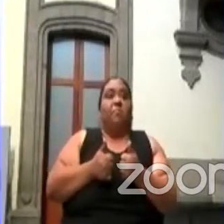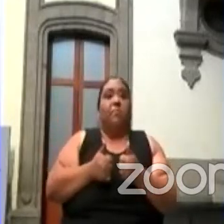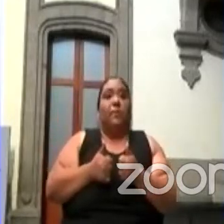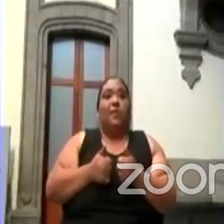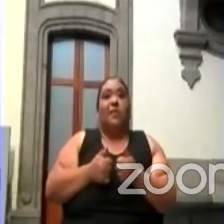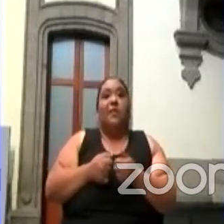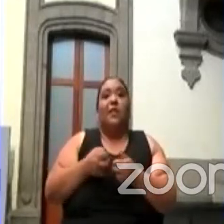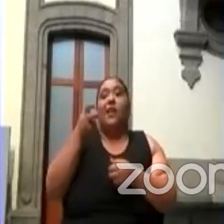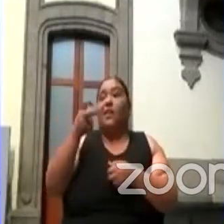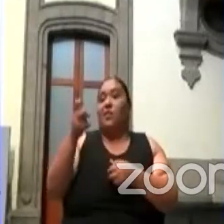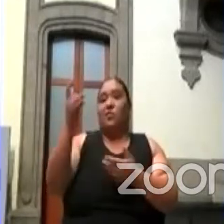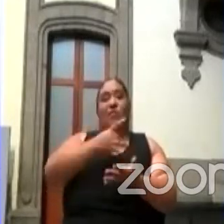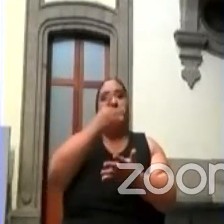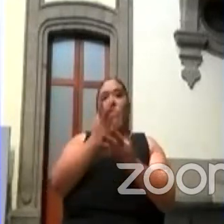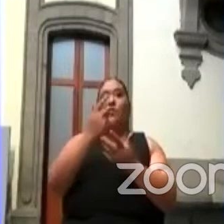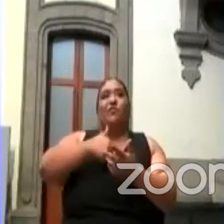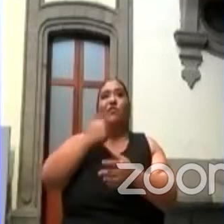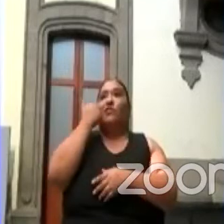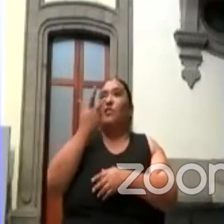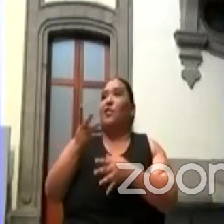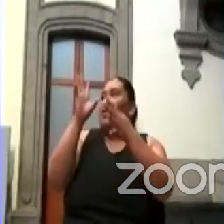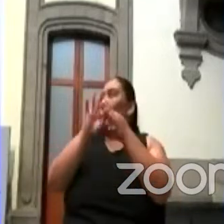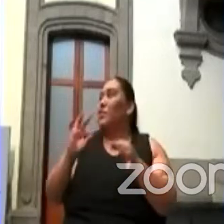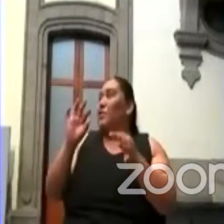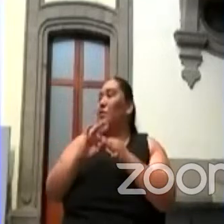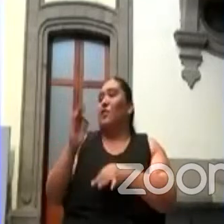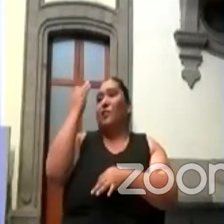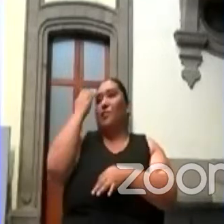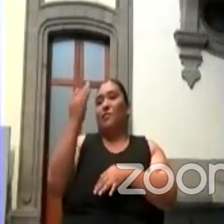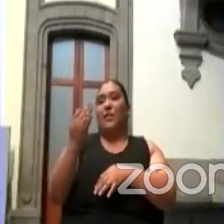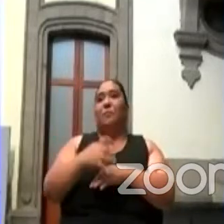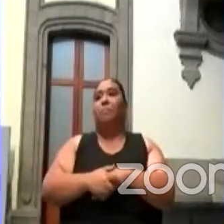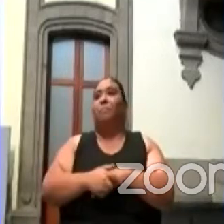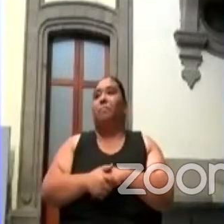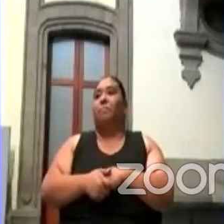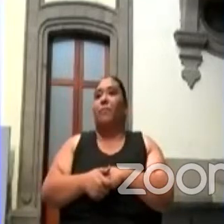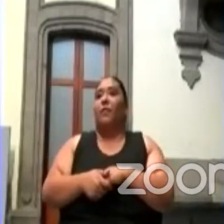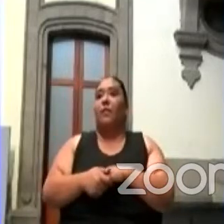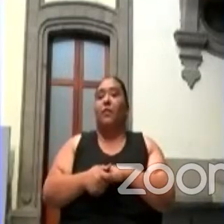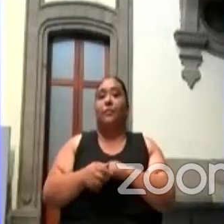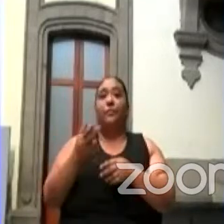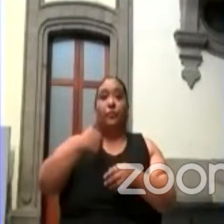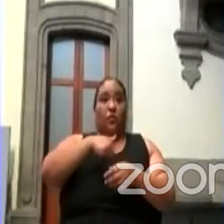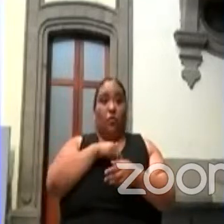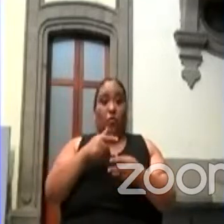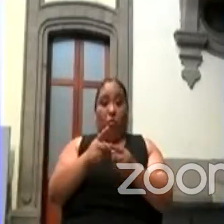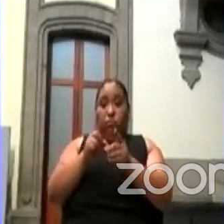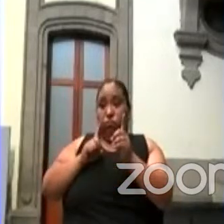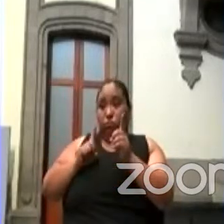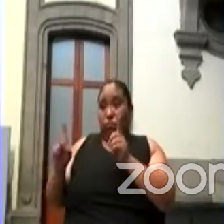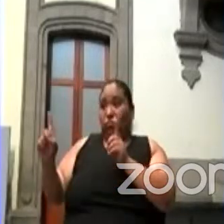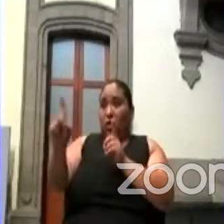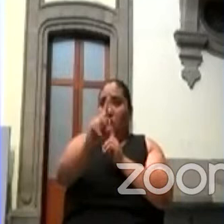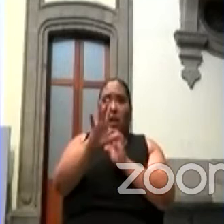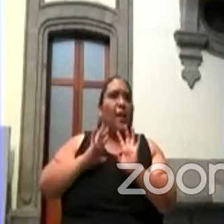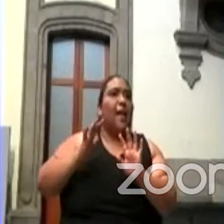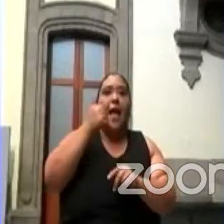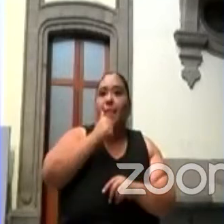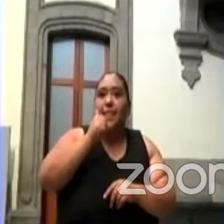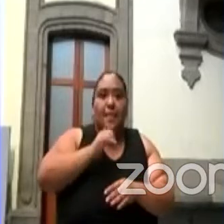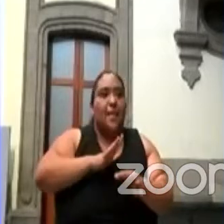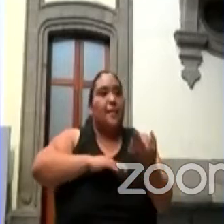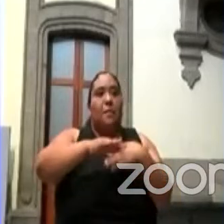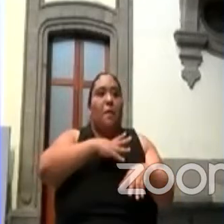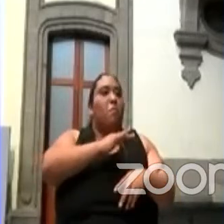único que les quiero decir, dado el tiempo, es que de la trinchera que nos encontremos, todos podemos hacer el cambio.